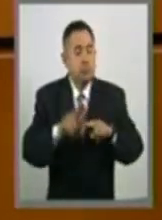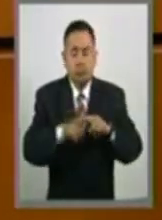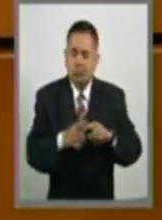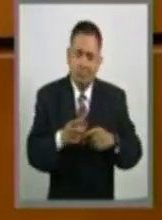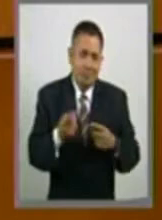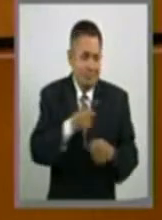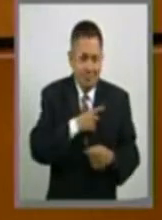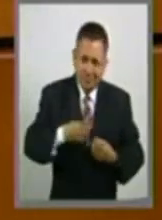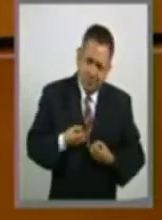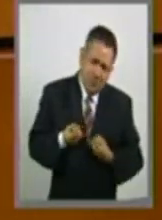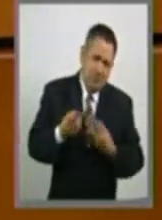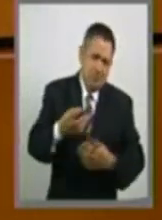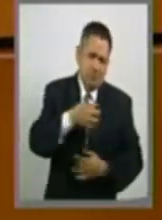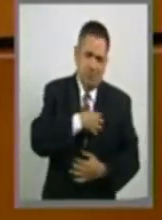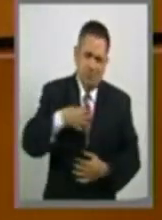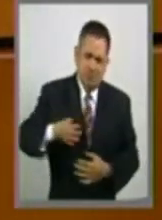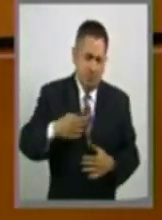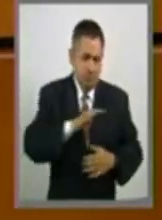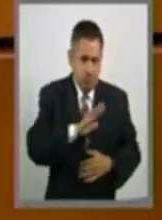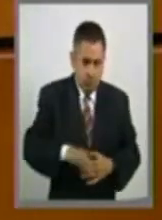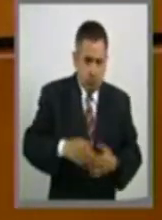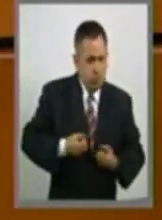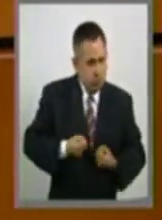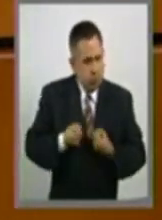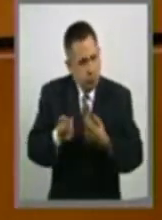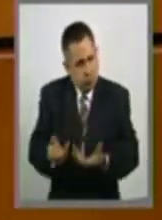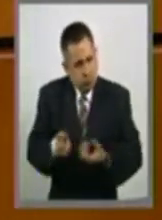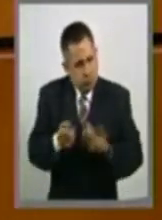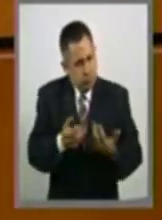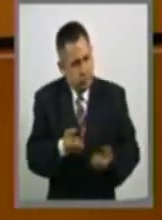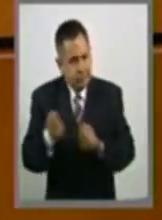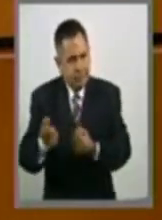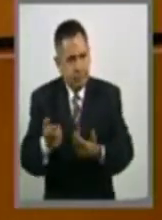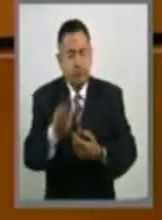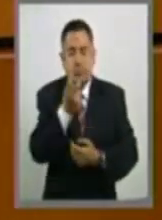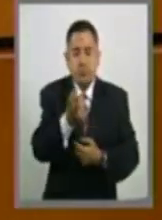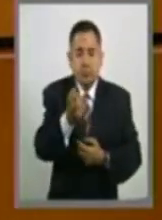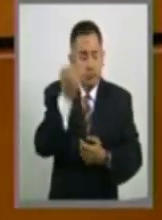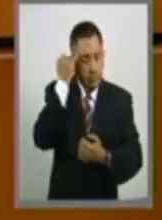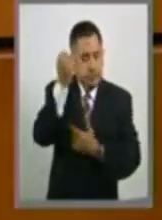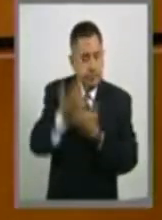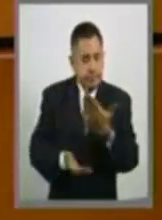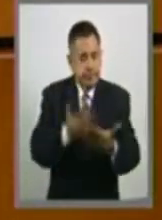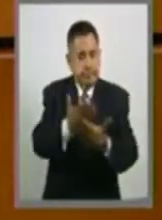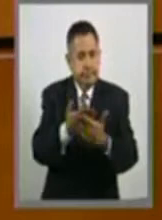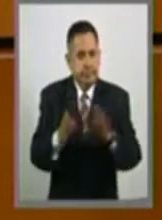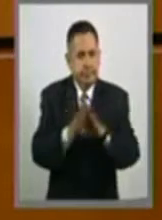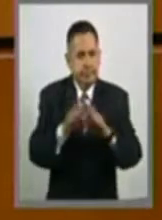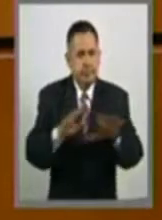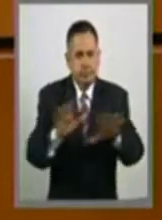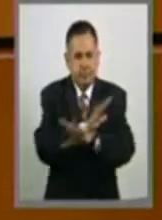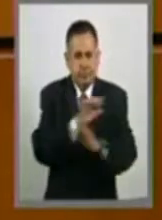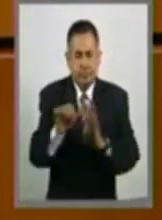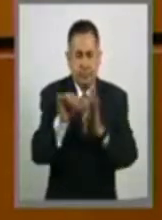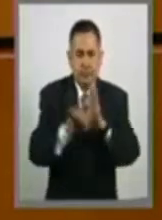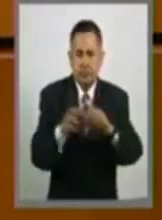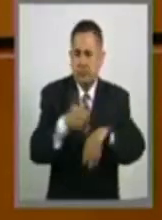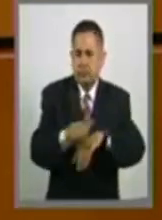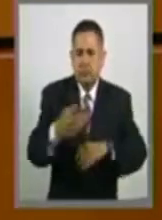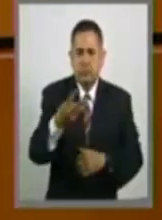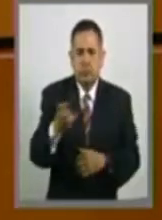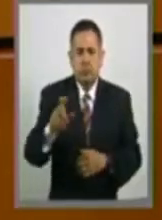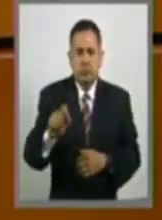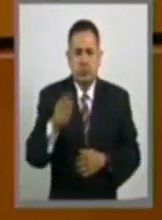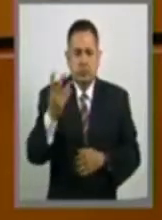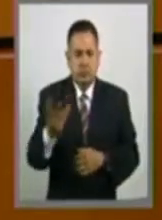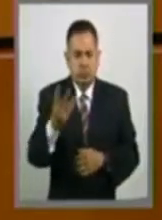donación de órganos. Para ello, estamos proponiendo esta iniciativa que reforma el artículo